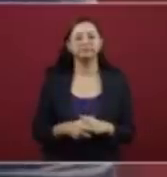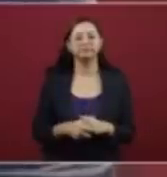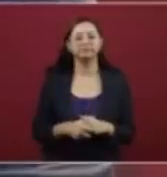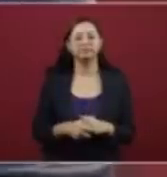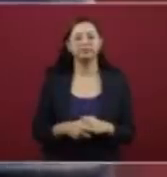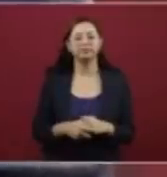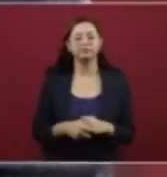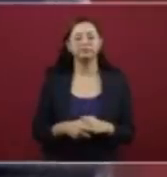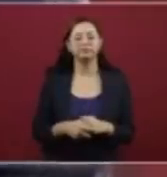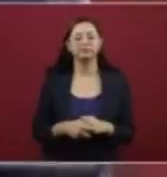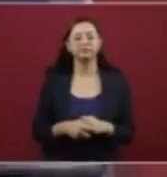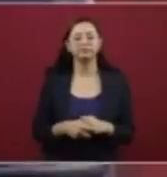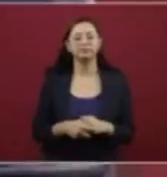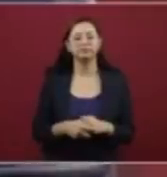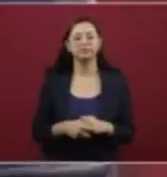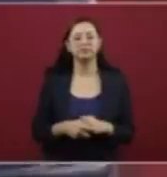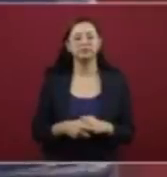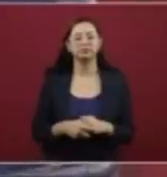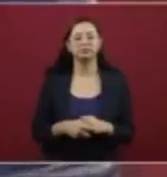Vamos a tener